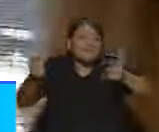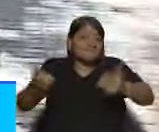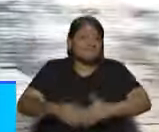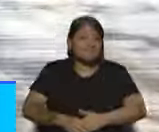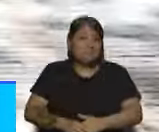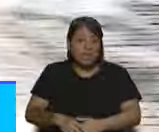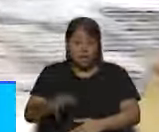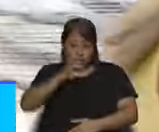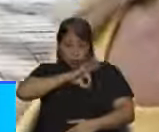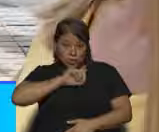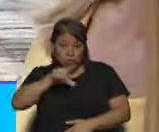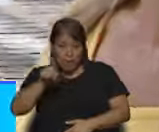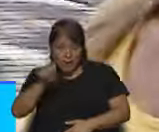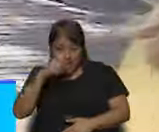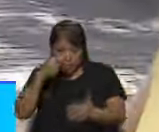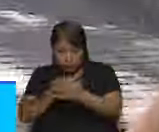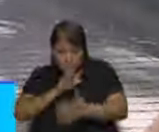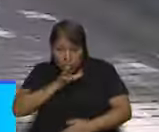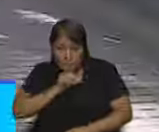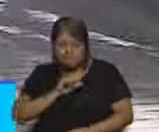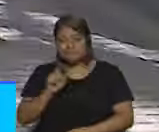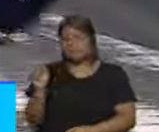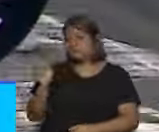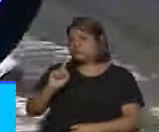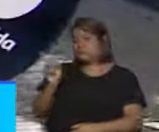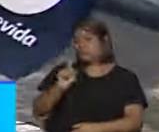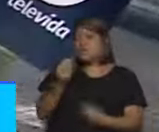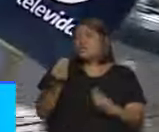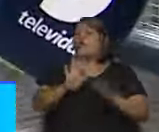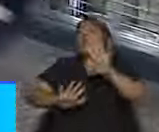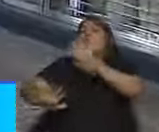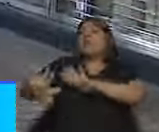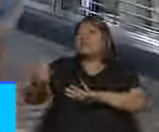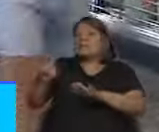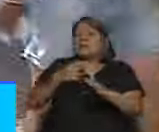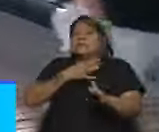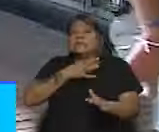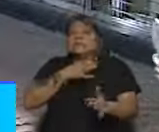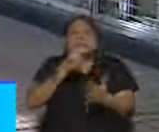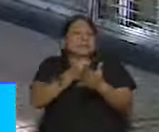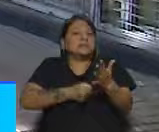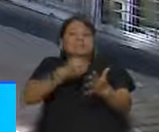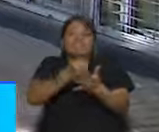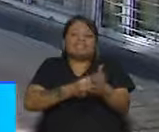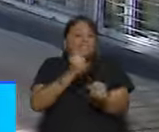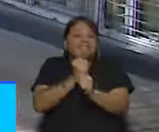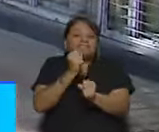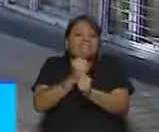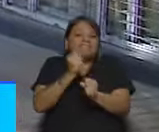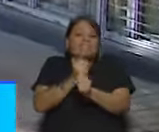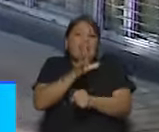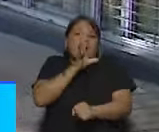lo que gana y no llegamos Cómo se hace para llegar a fin de mes tratar de lucharla no que